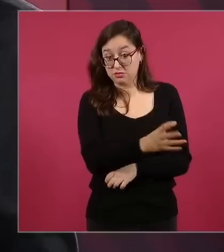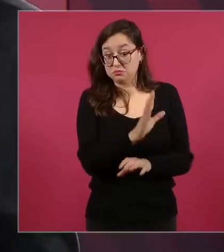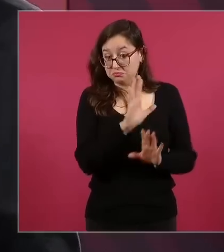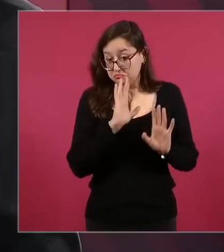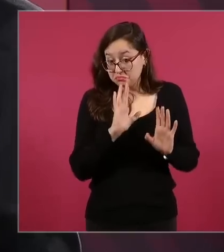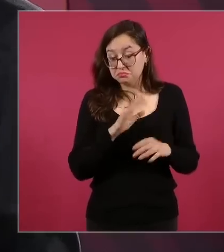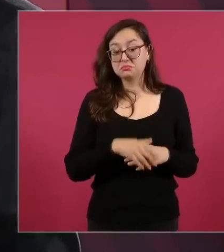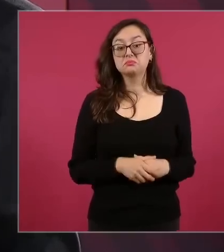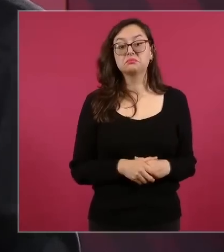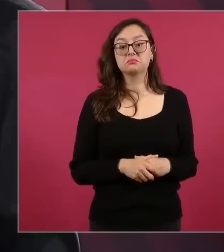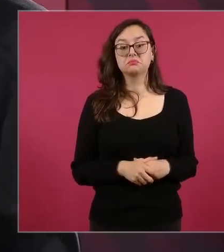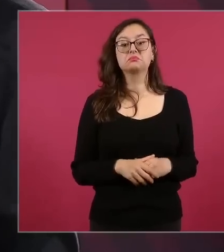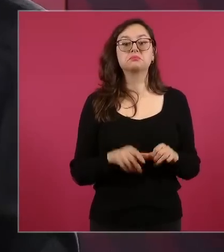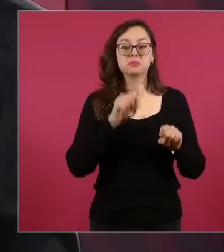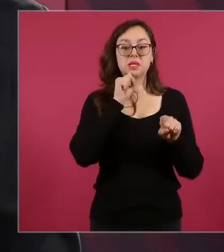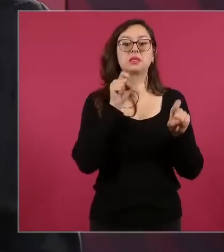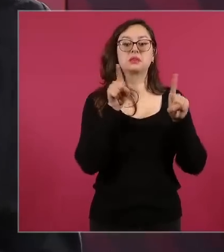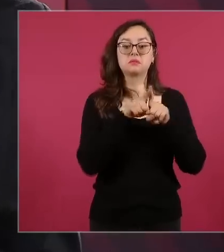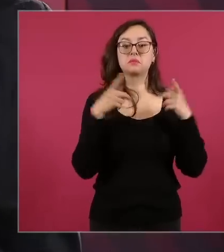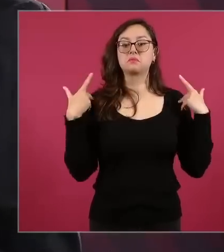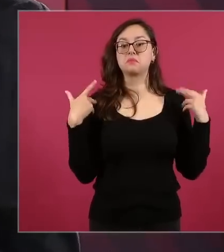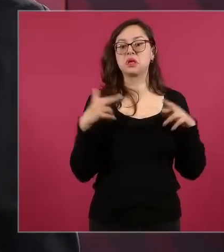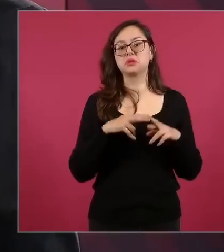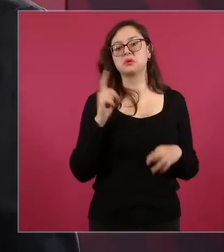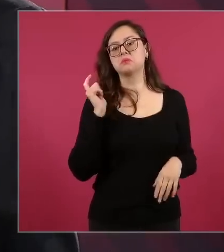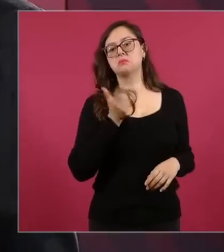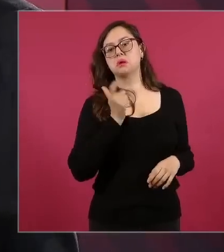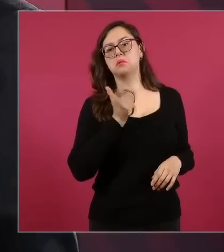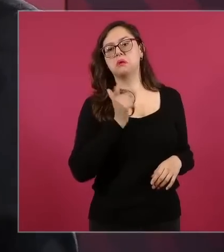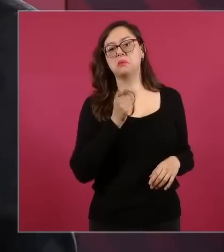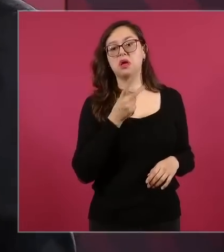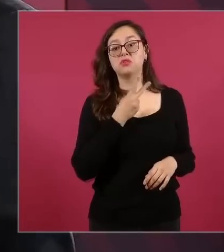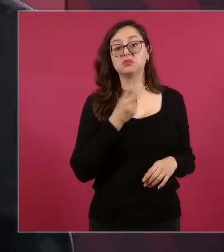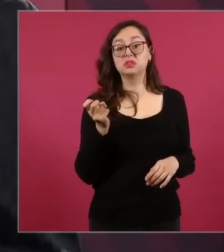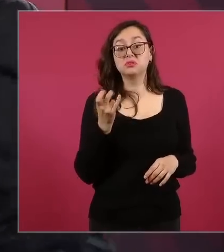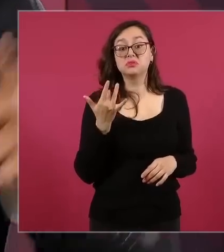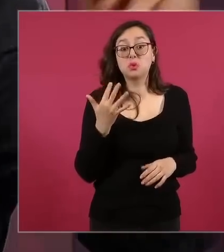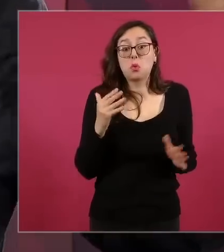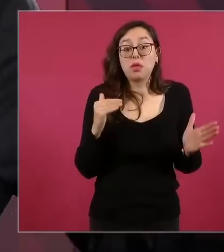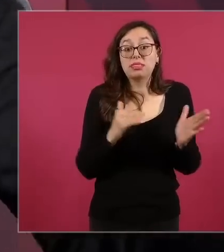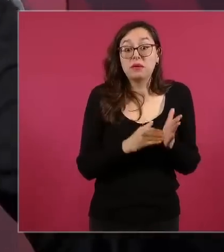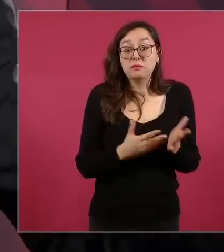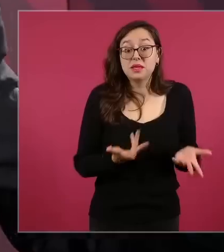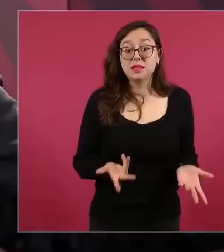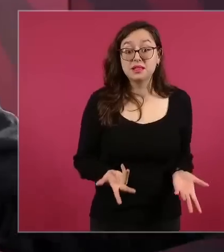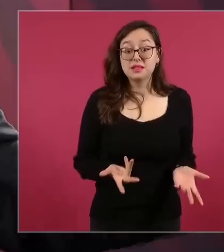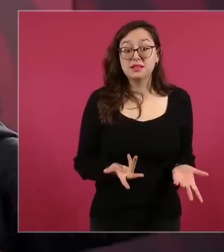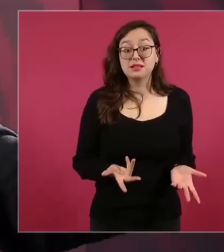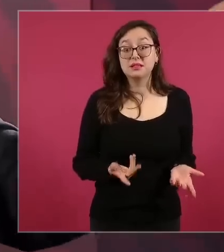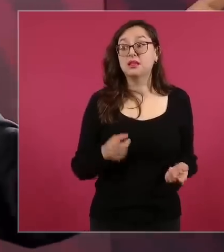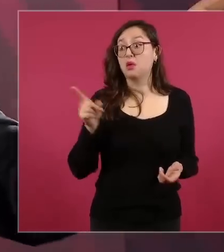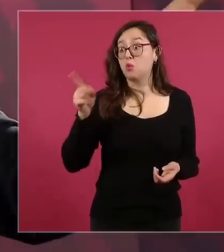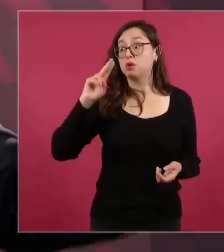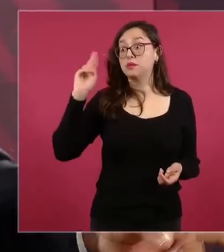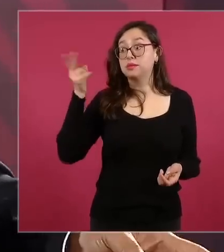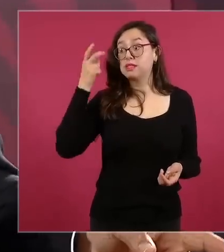También recibe como 250,000 mensuales, y hasta la Universidad de Sinaloa también.